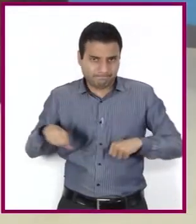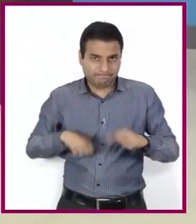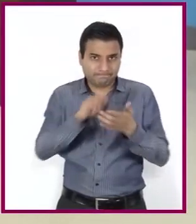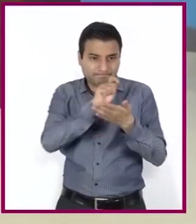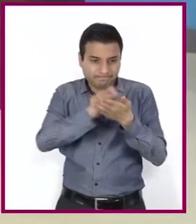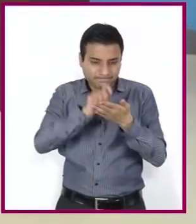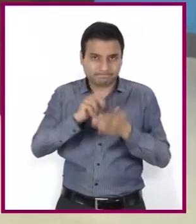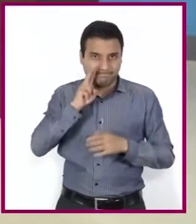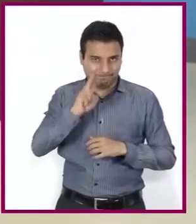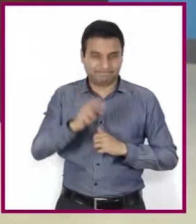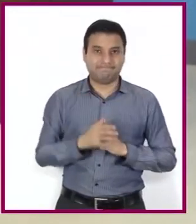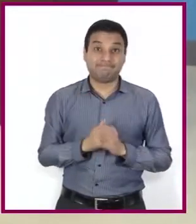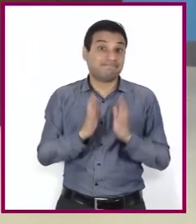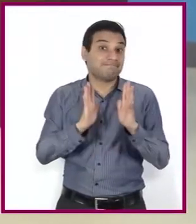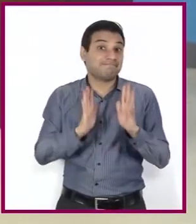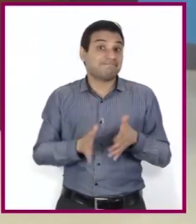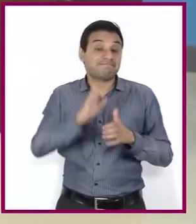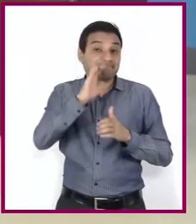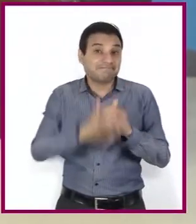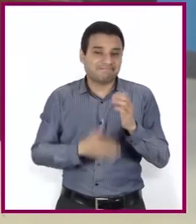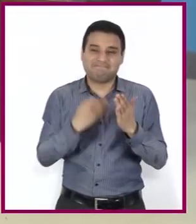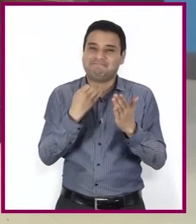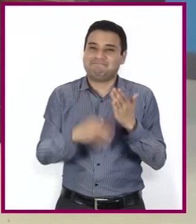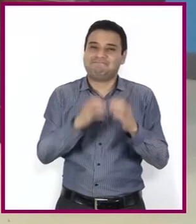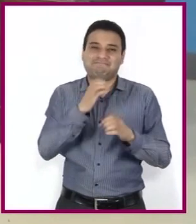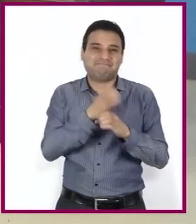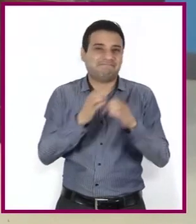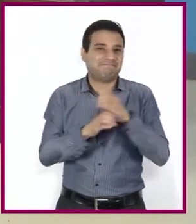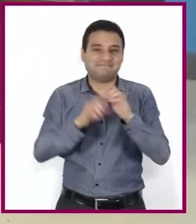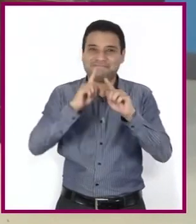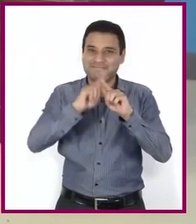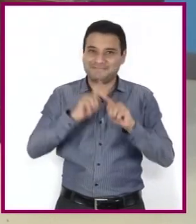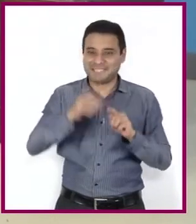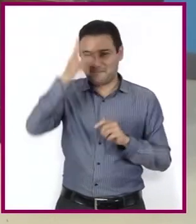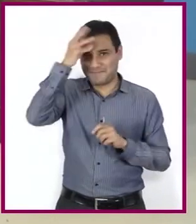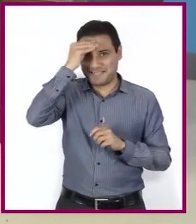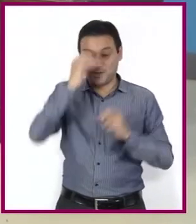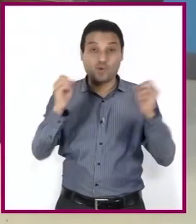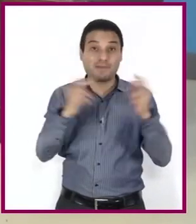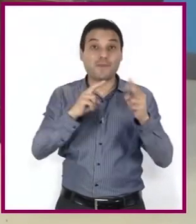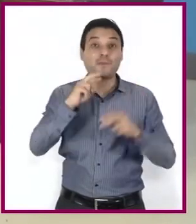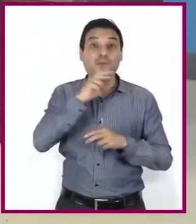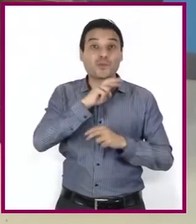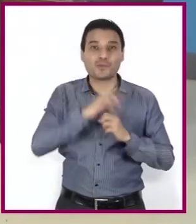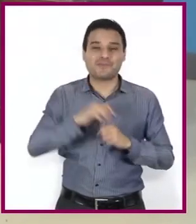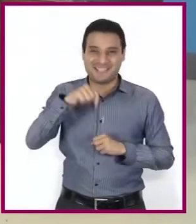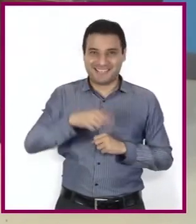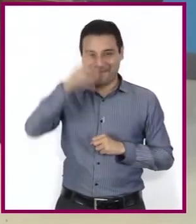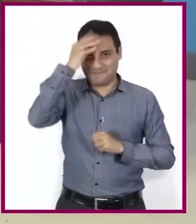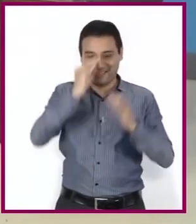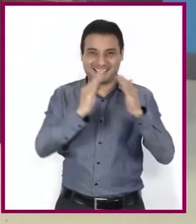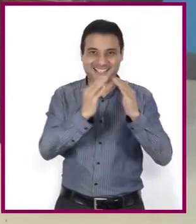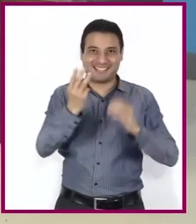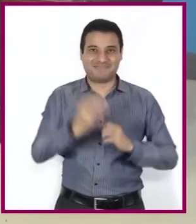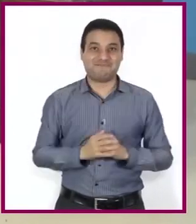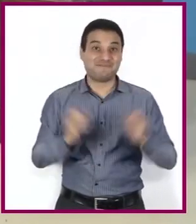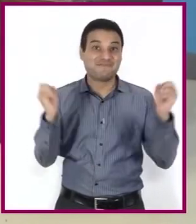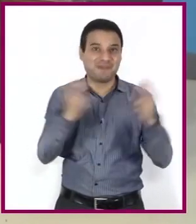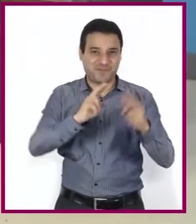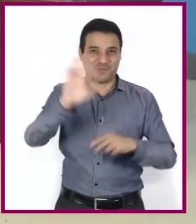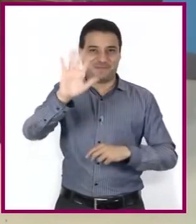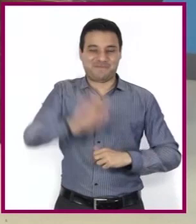¡Listo! Terminamos, pero aún nos queda mucho por explorar y descubrir, así que nos vemos pronto aquí en Aprende en Casa 3. ¡Hasta la